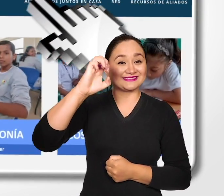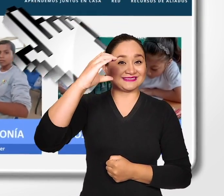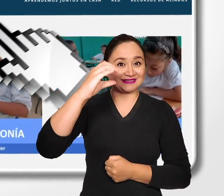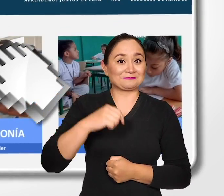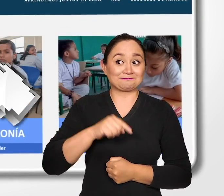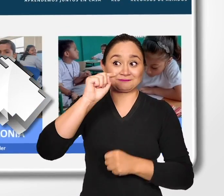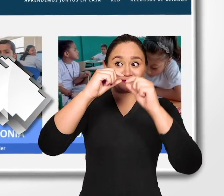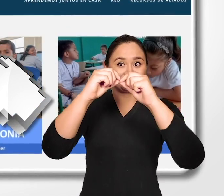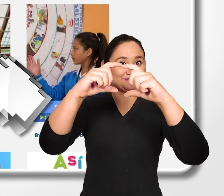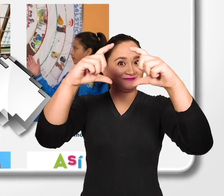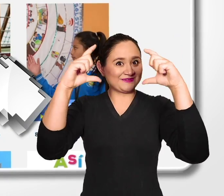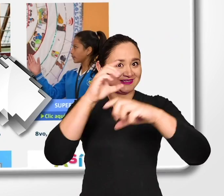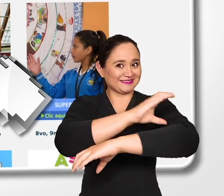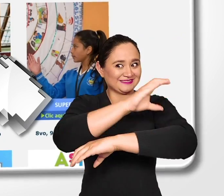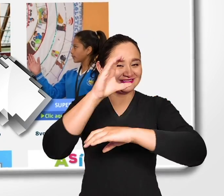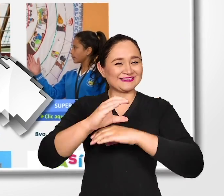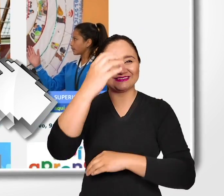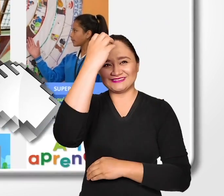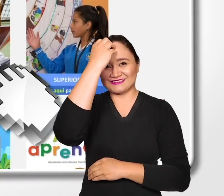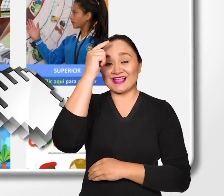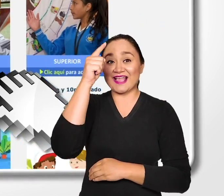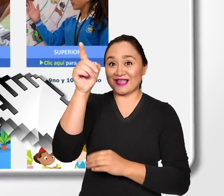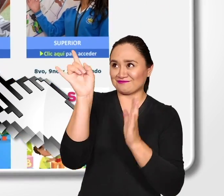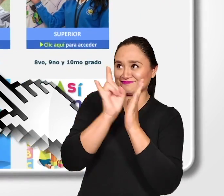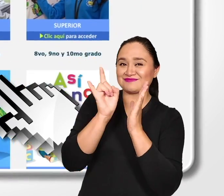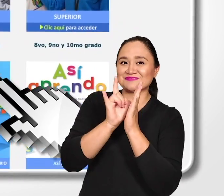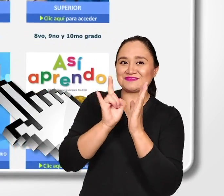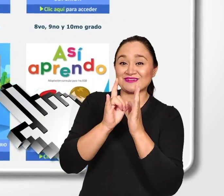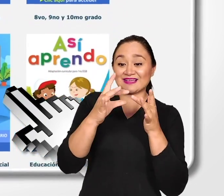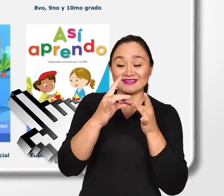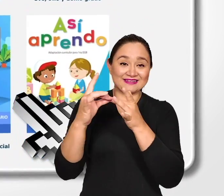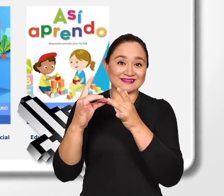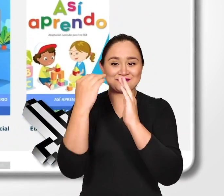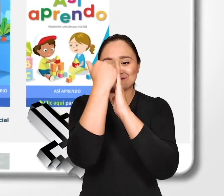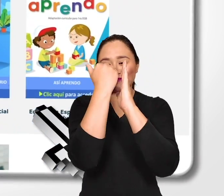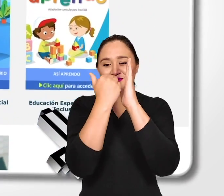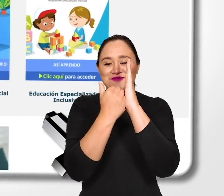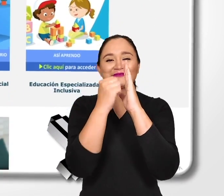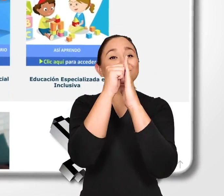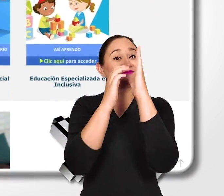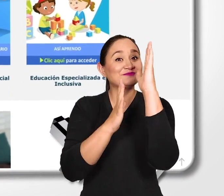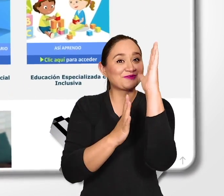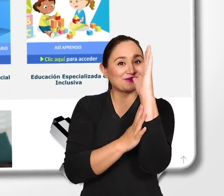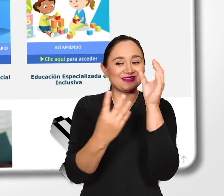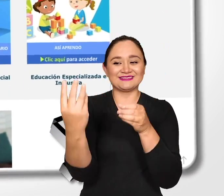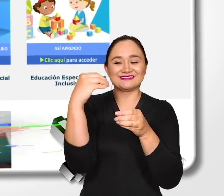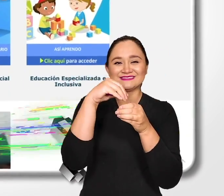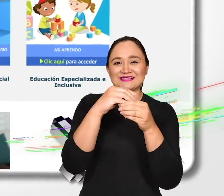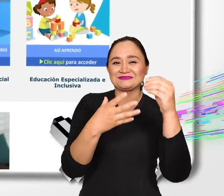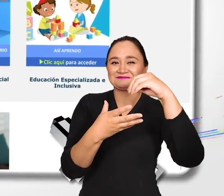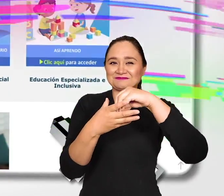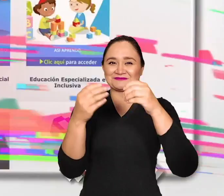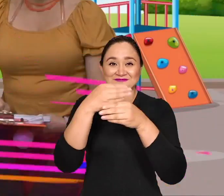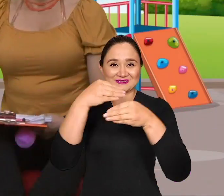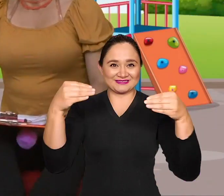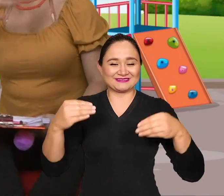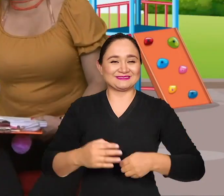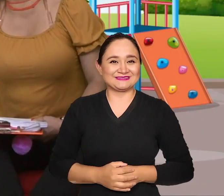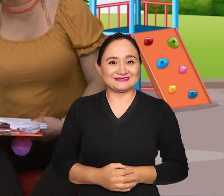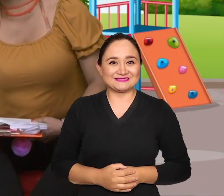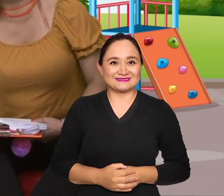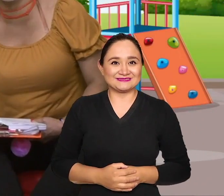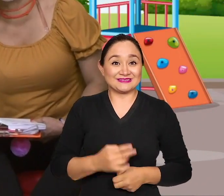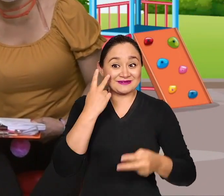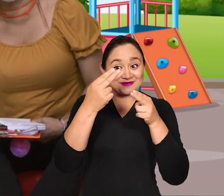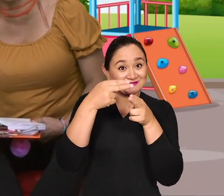recursos2.educacion.gov.es. Selecciona el ciclo escolar y accede a las guías y lineamientos para la elaboración de proyectos interdisciplinarios.